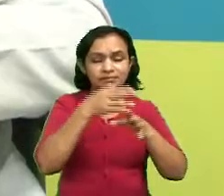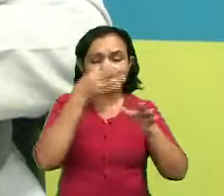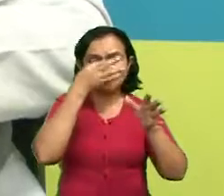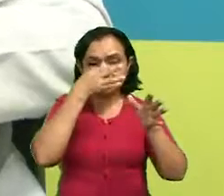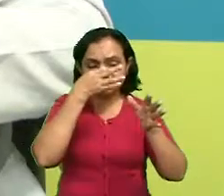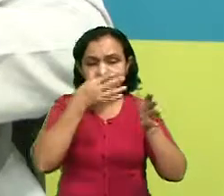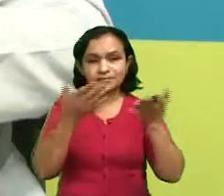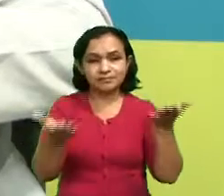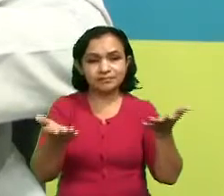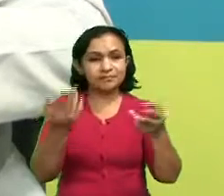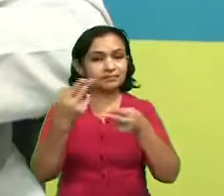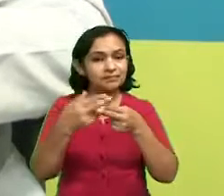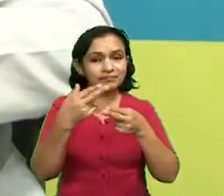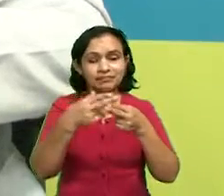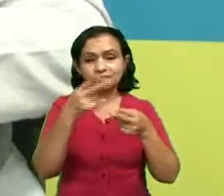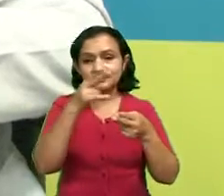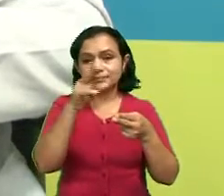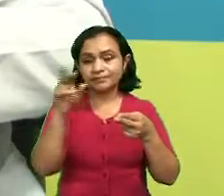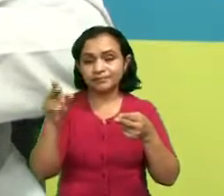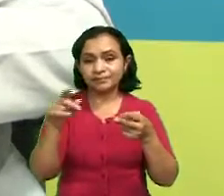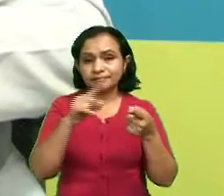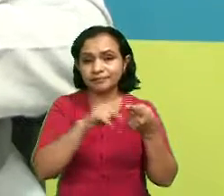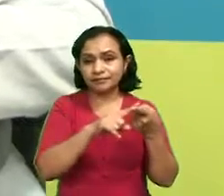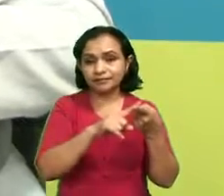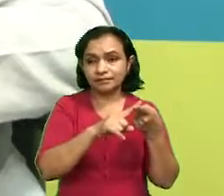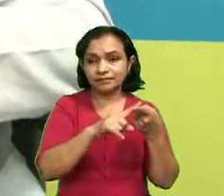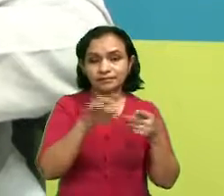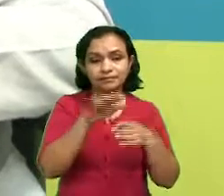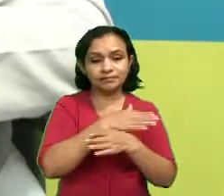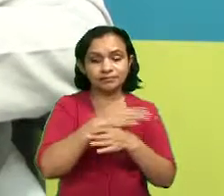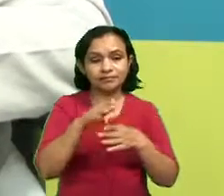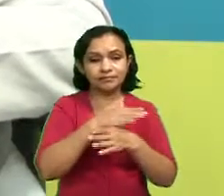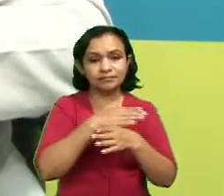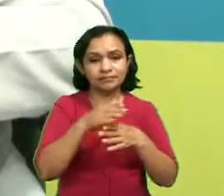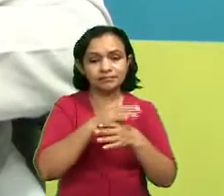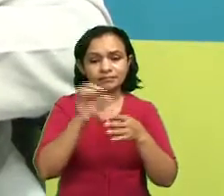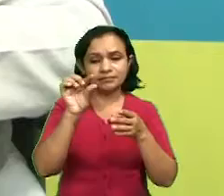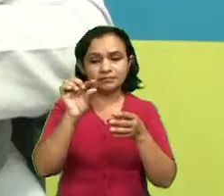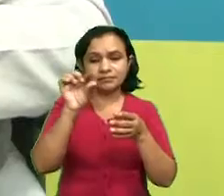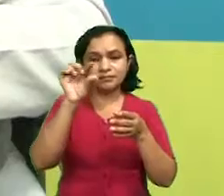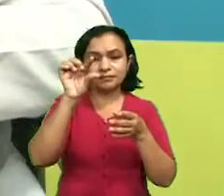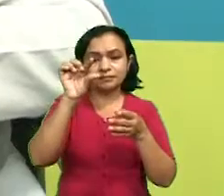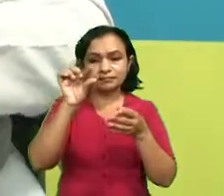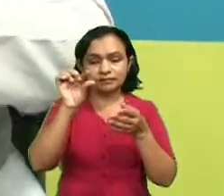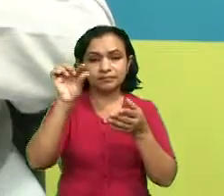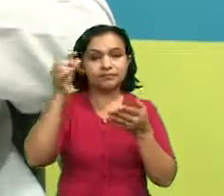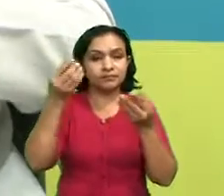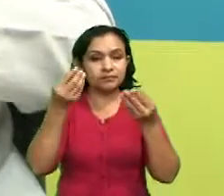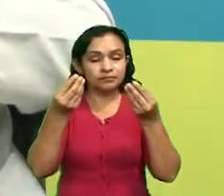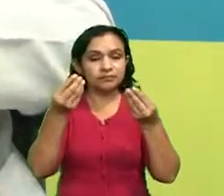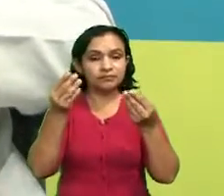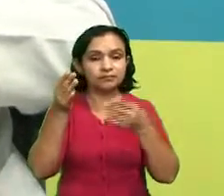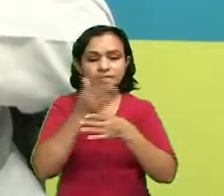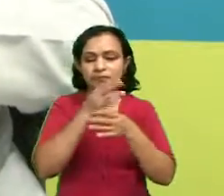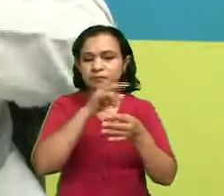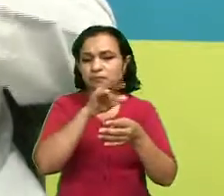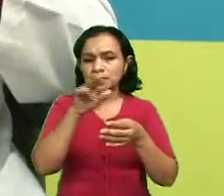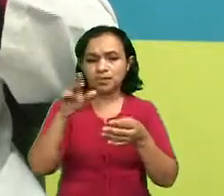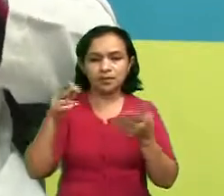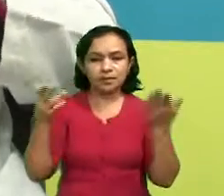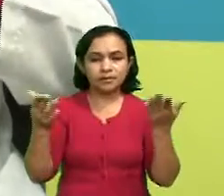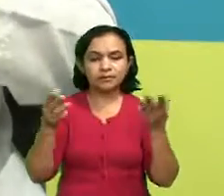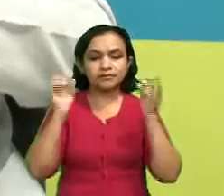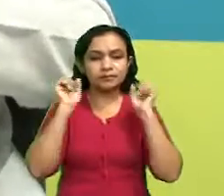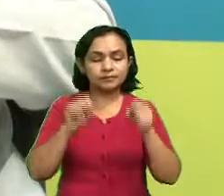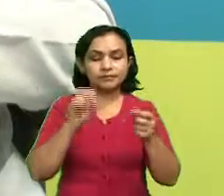descongestionar. Entonces, puede hacer que uno, su diferencia puede ser el miligramaje, pero van a ser el mismo producto. Entonces, vos